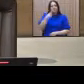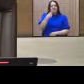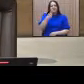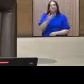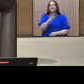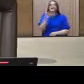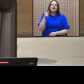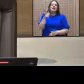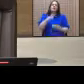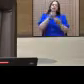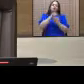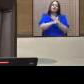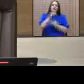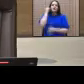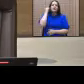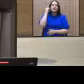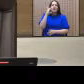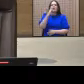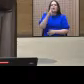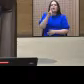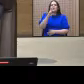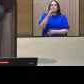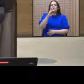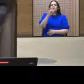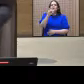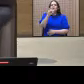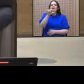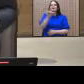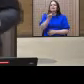que los proyectos de oro o de crucitas no van.